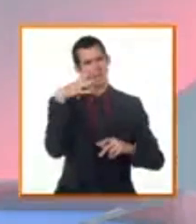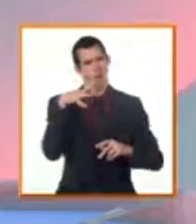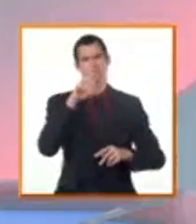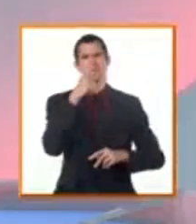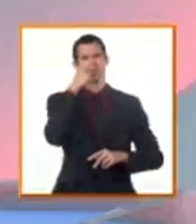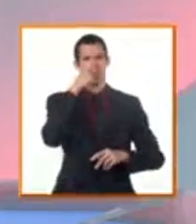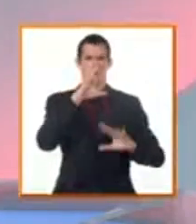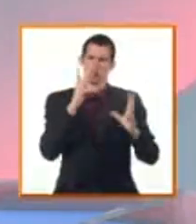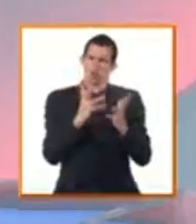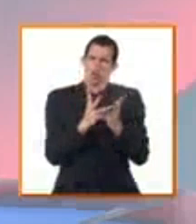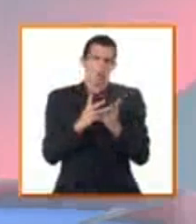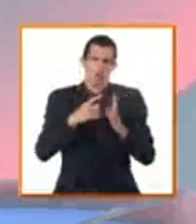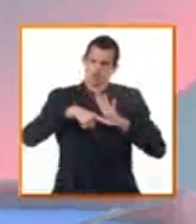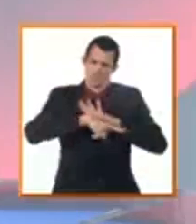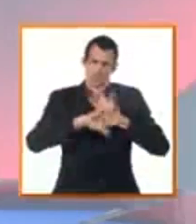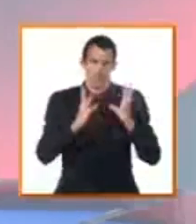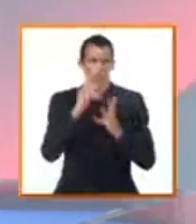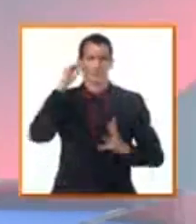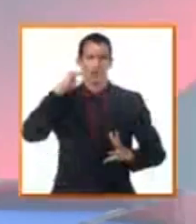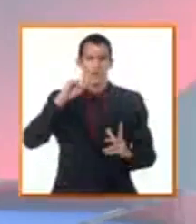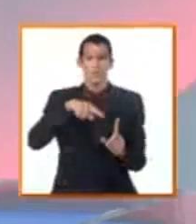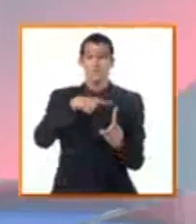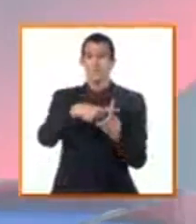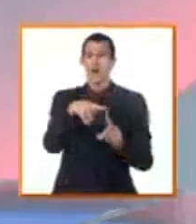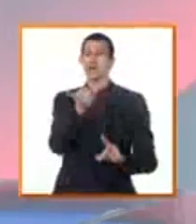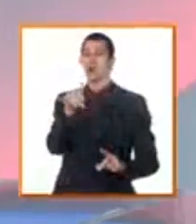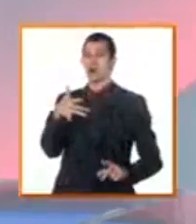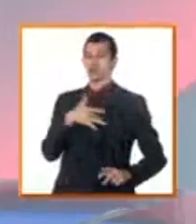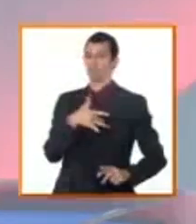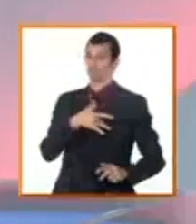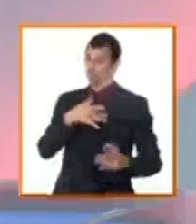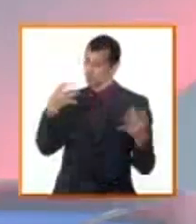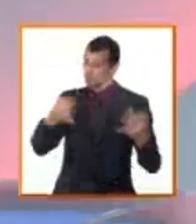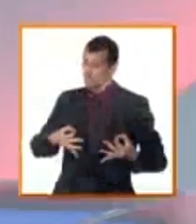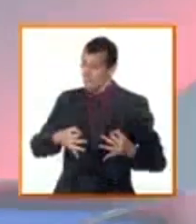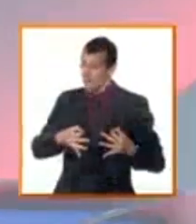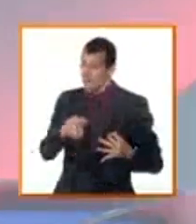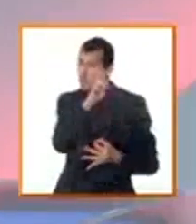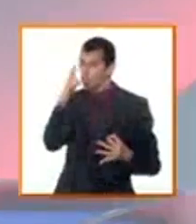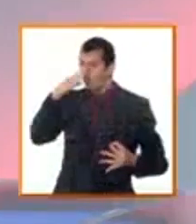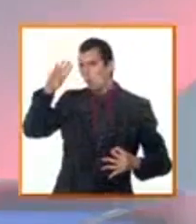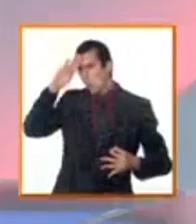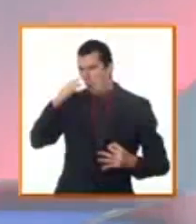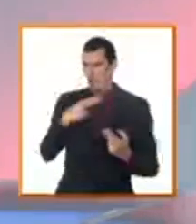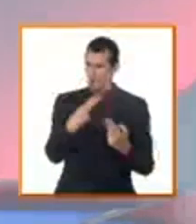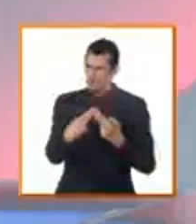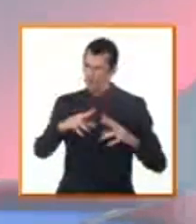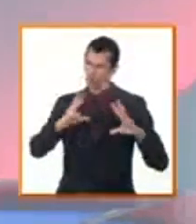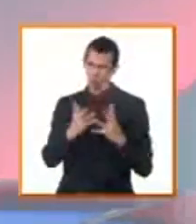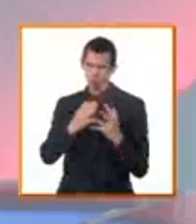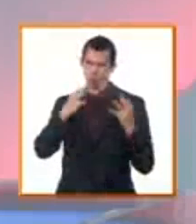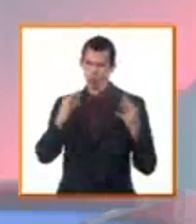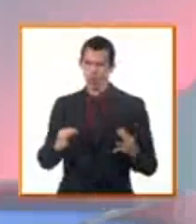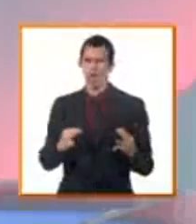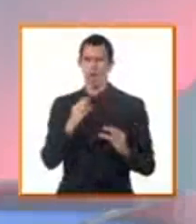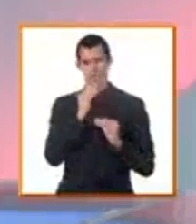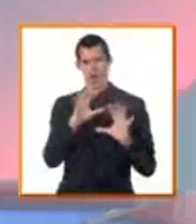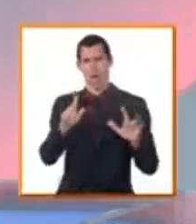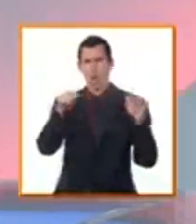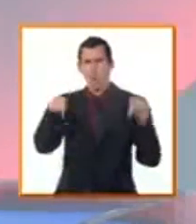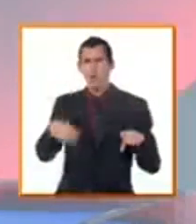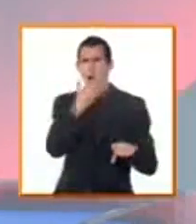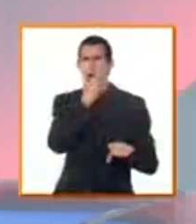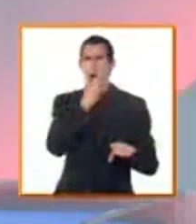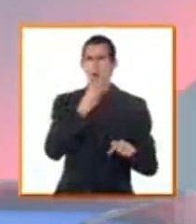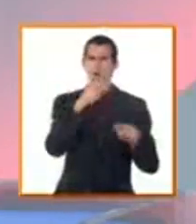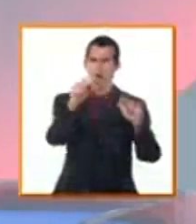fuerza lo tiene la juventud, y permíteme reiterarlo, hoy son mayoría nuestros jóvenes, son los que están a la vanguardia en la frontera,